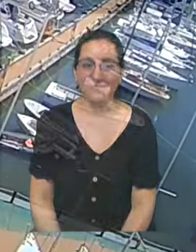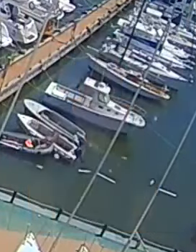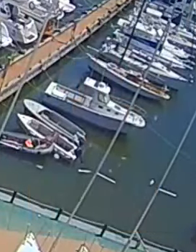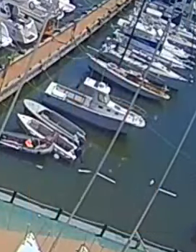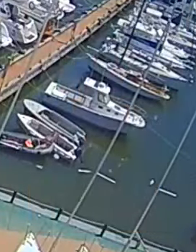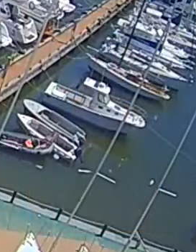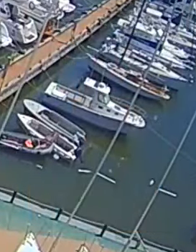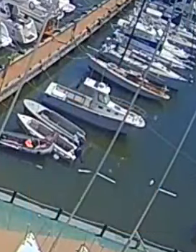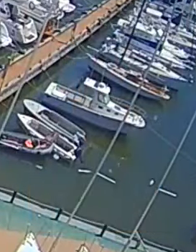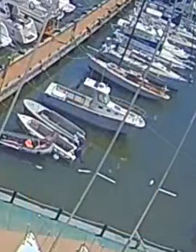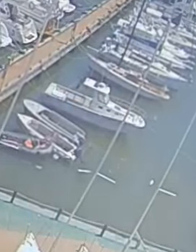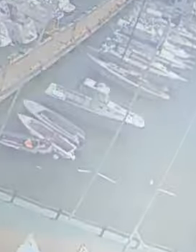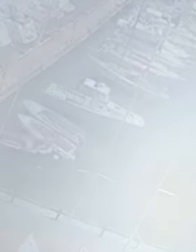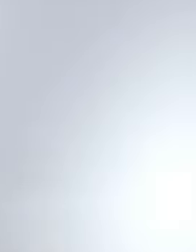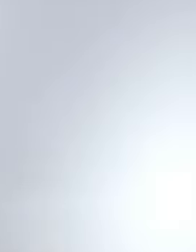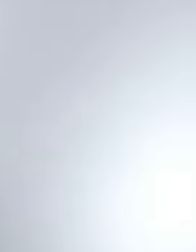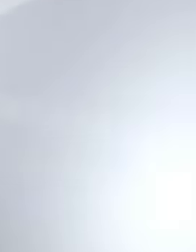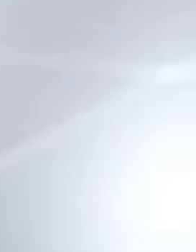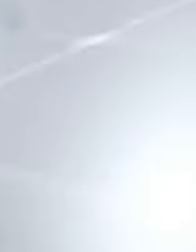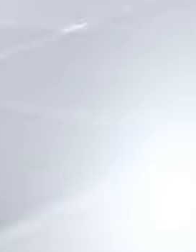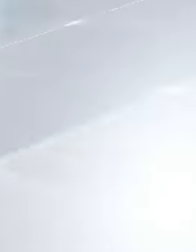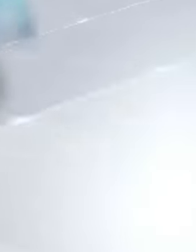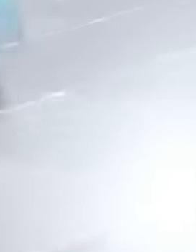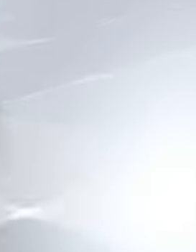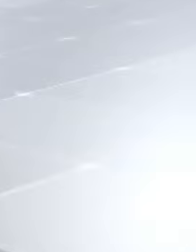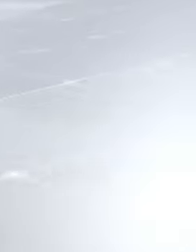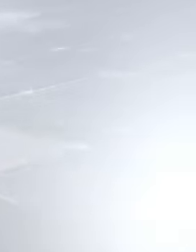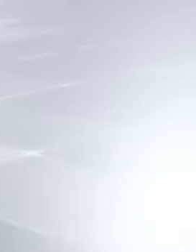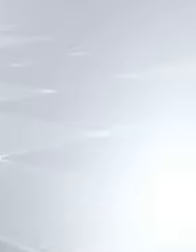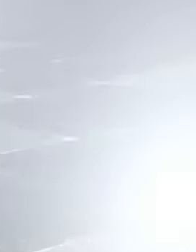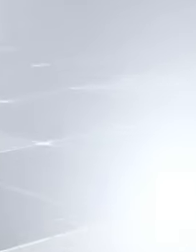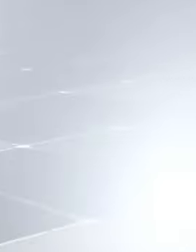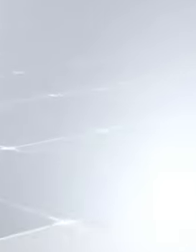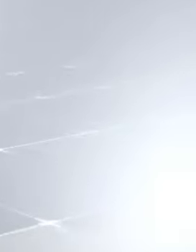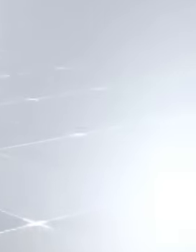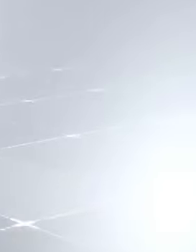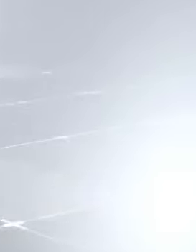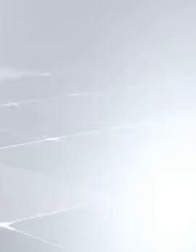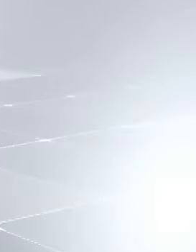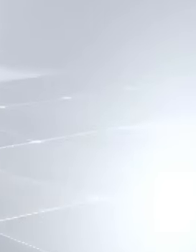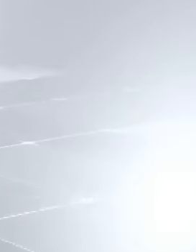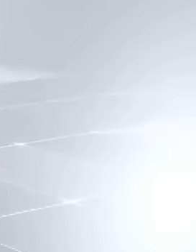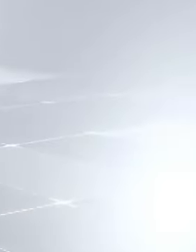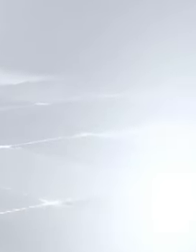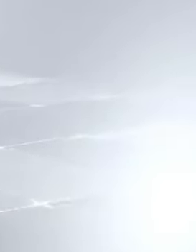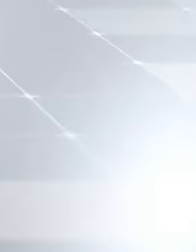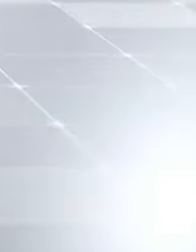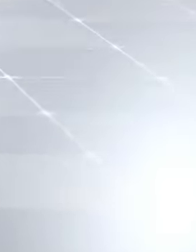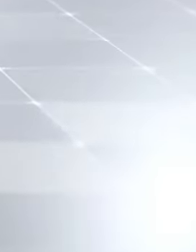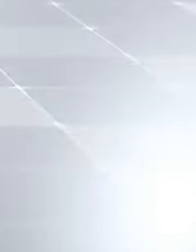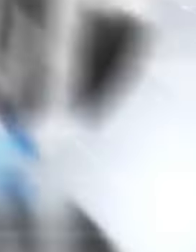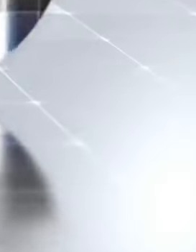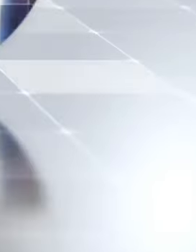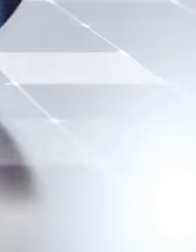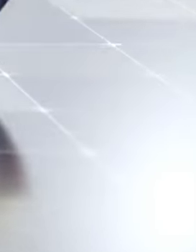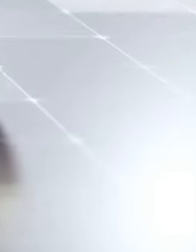Excuse me, Mr. DJ. Yes. Could you play something with a beat? Casur Seguros. Somos la primera cooperativa de